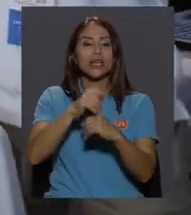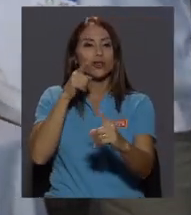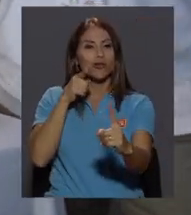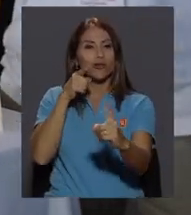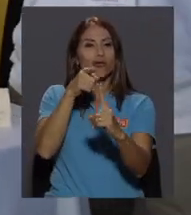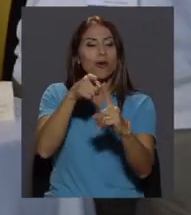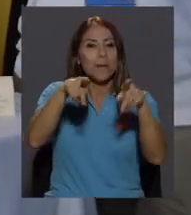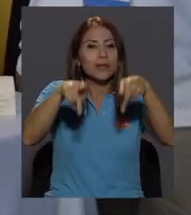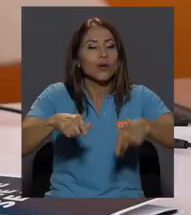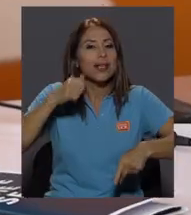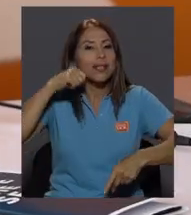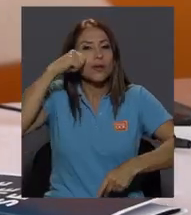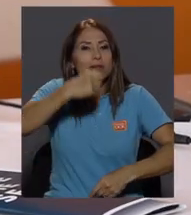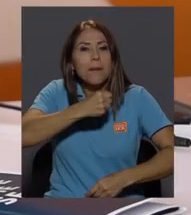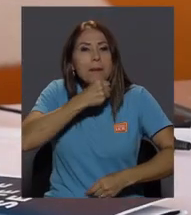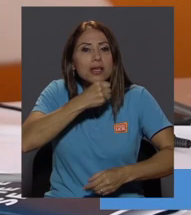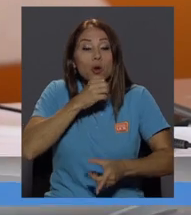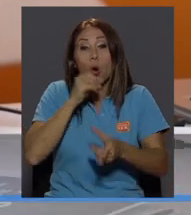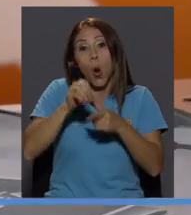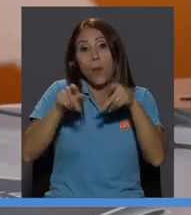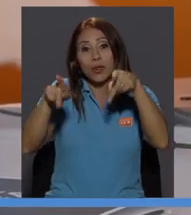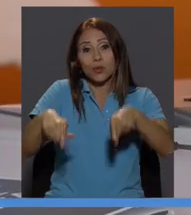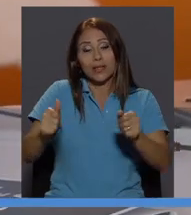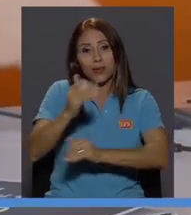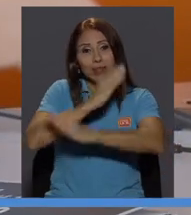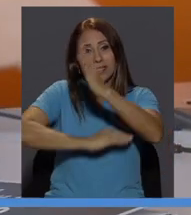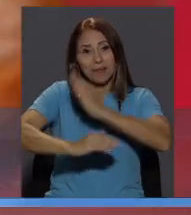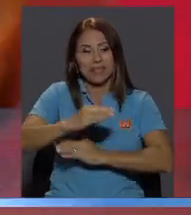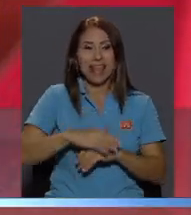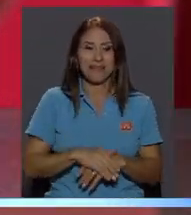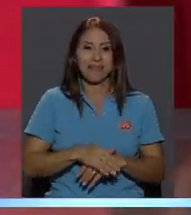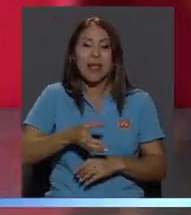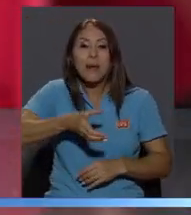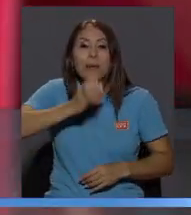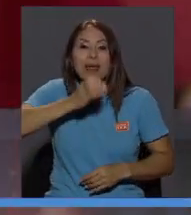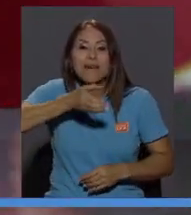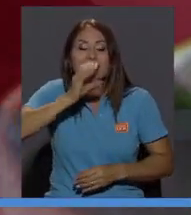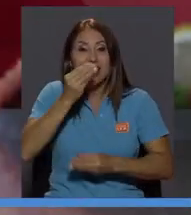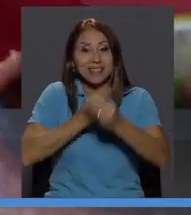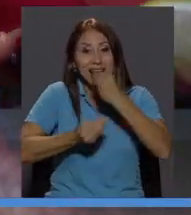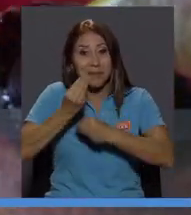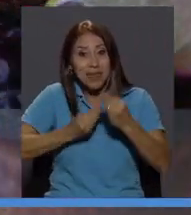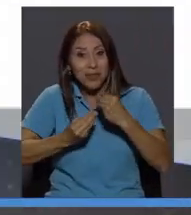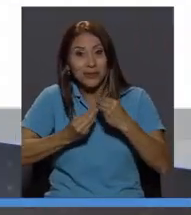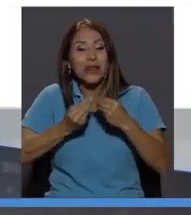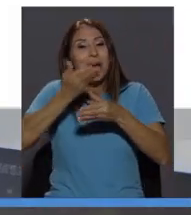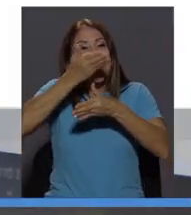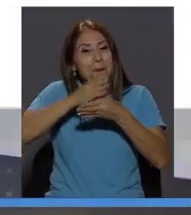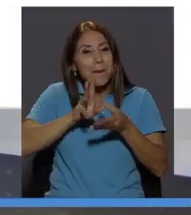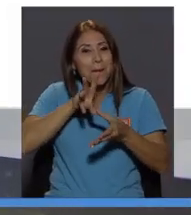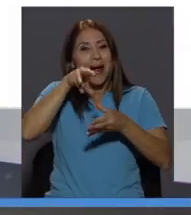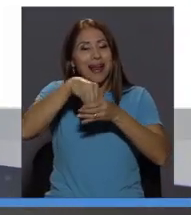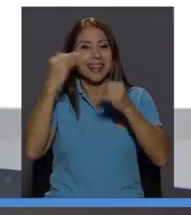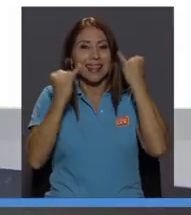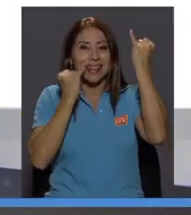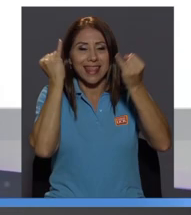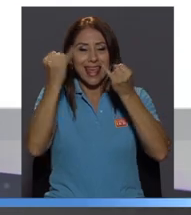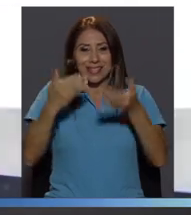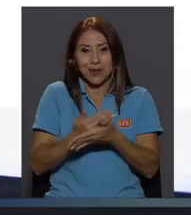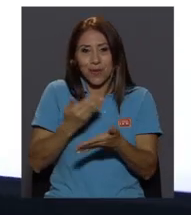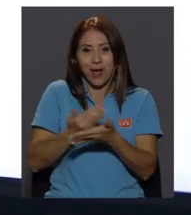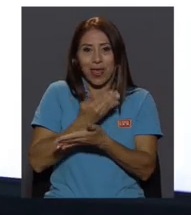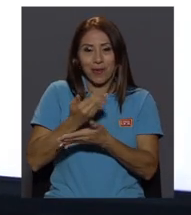dirigidos a la población adulta mayor o con alguna discapacidad bebidas y alimentos fueron parte de las ideas innovadoras